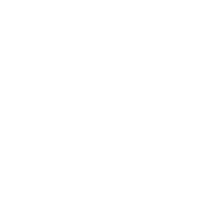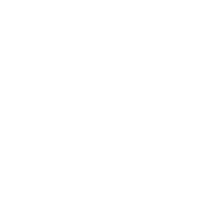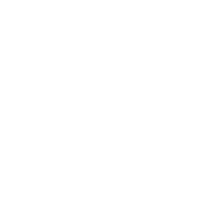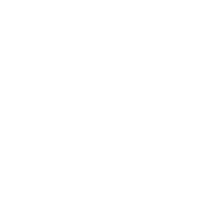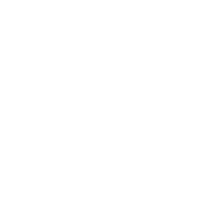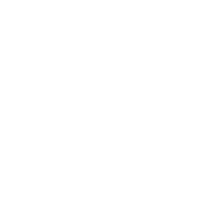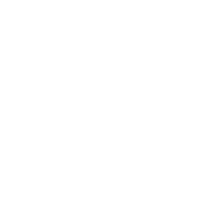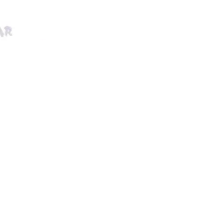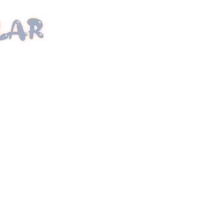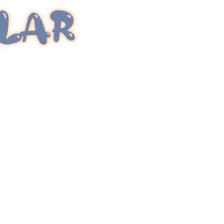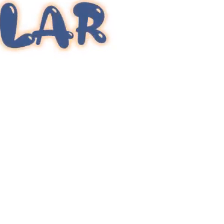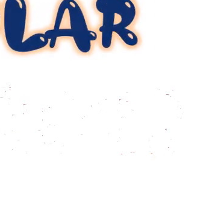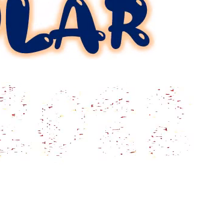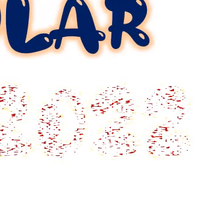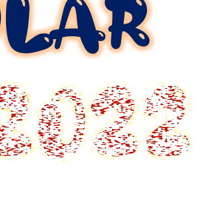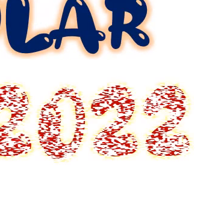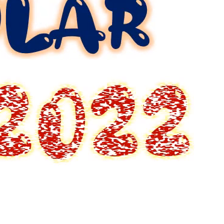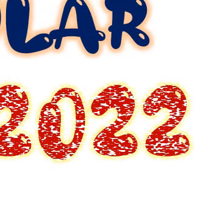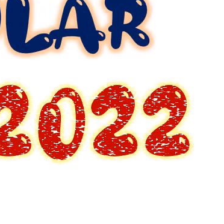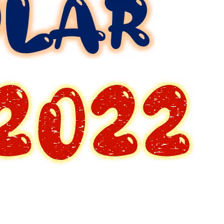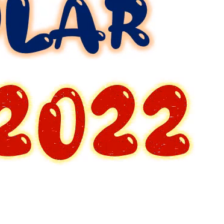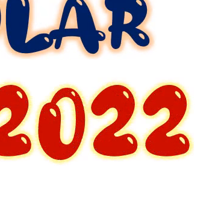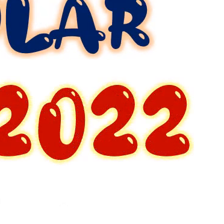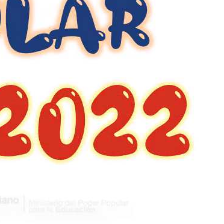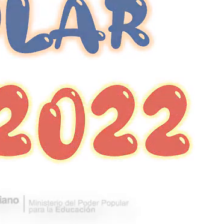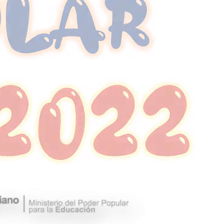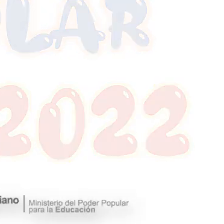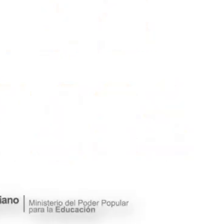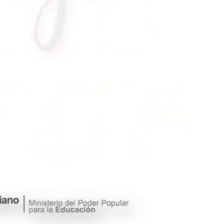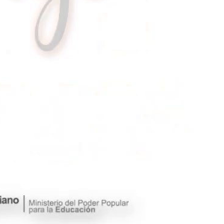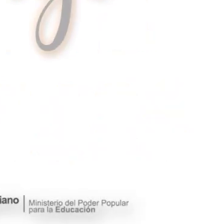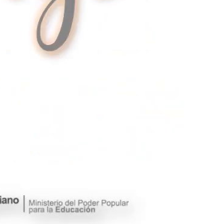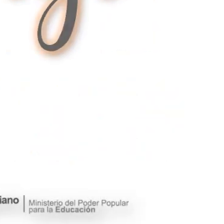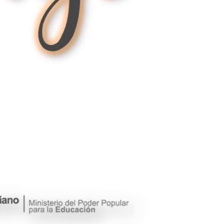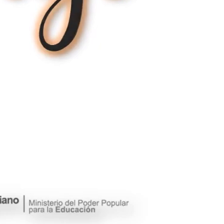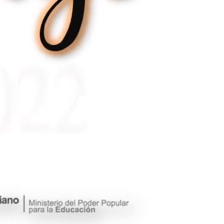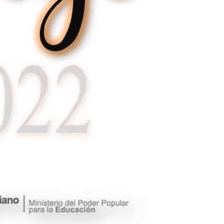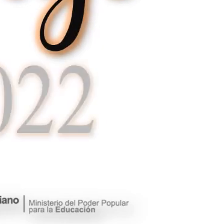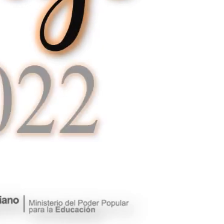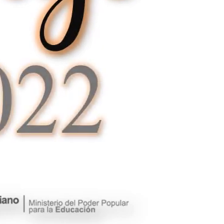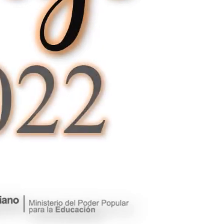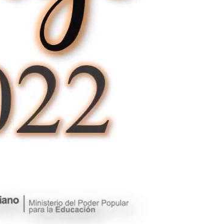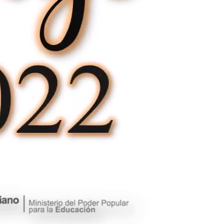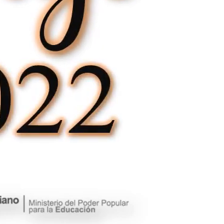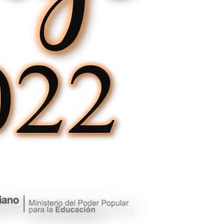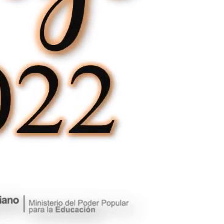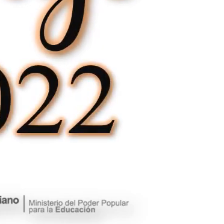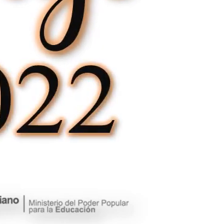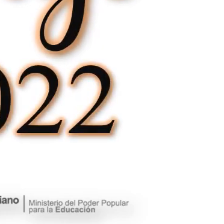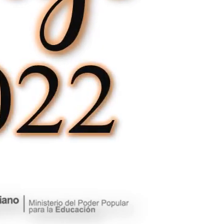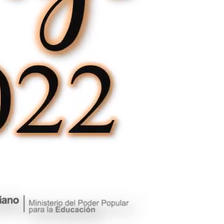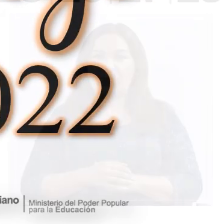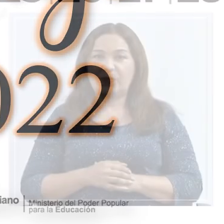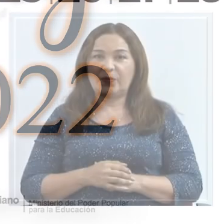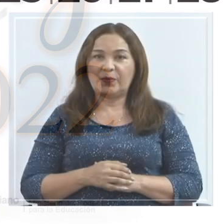el calendario escolar 2021-2022 mes de mayo